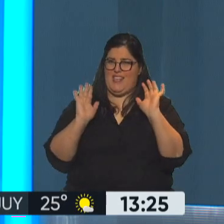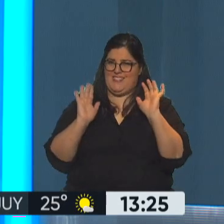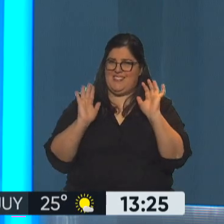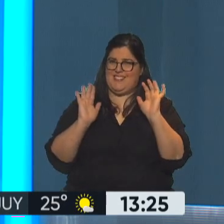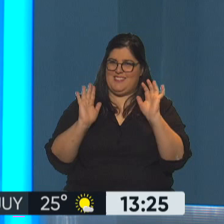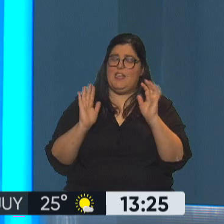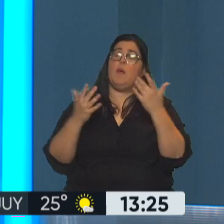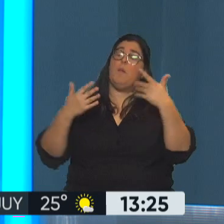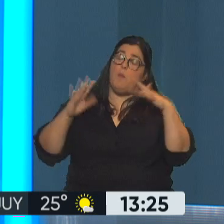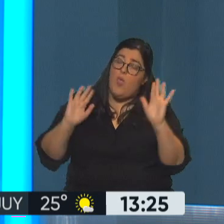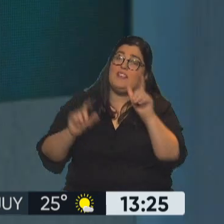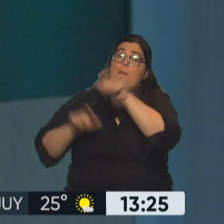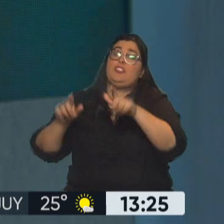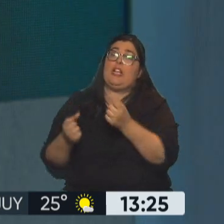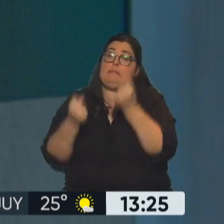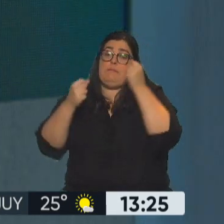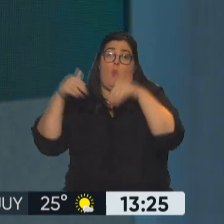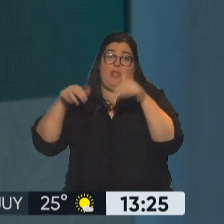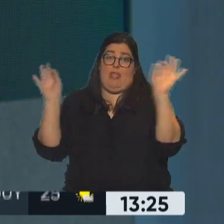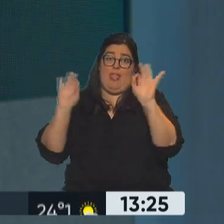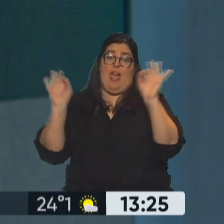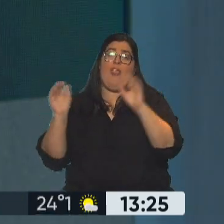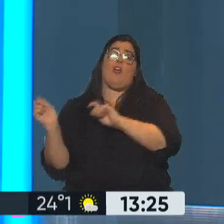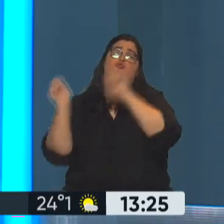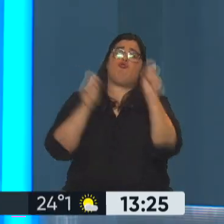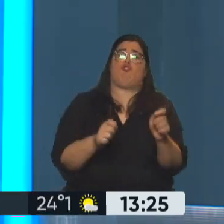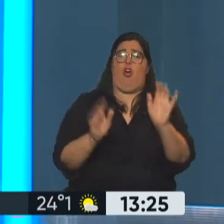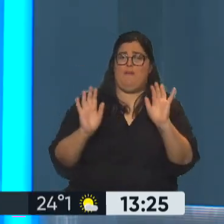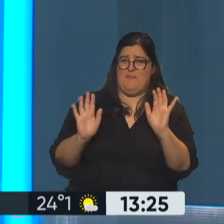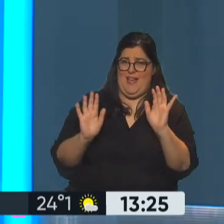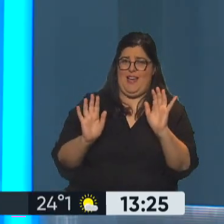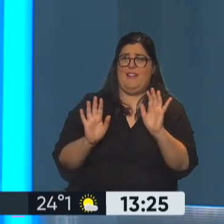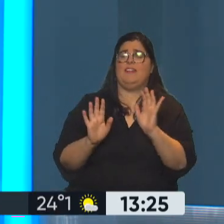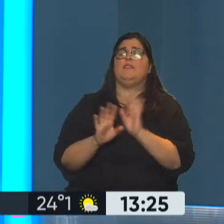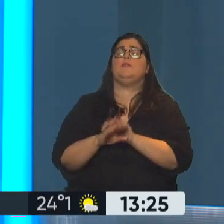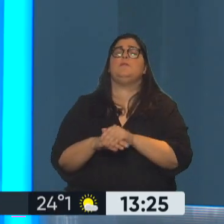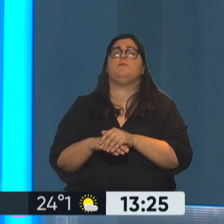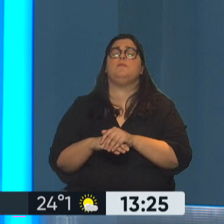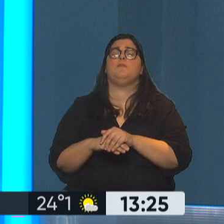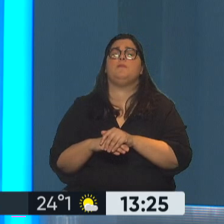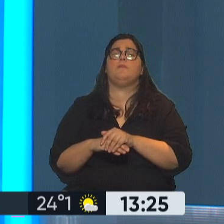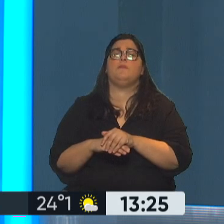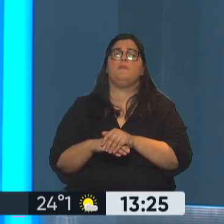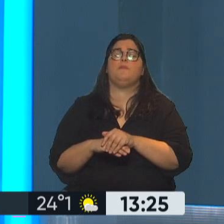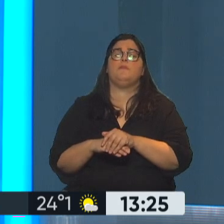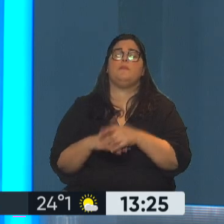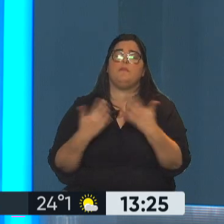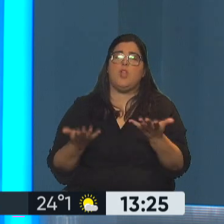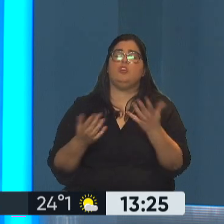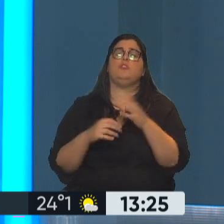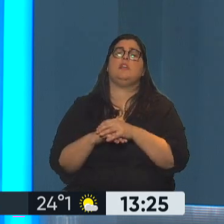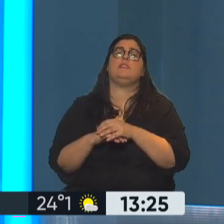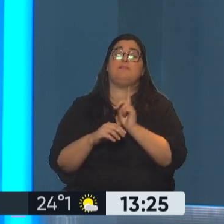eso podría ser subir el porque de se votos computan válidos, los votos válidos, ¿no? claro. Se anulan. Ahora, entonces,